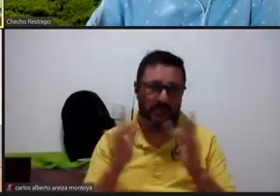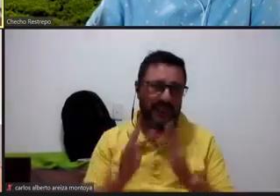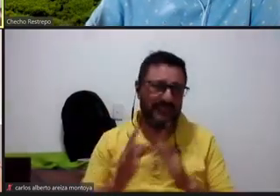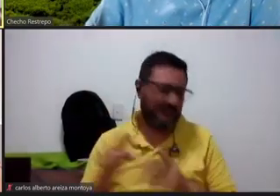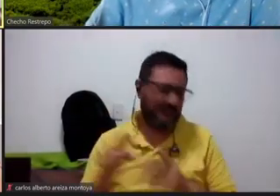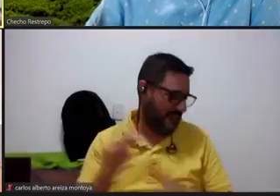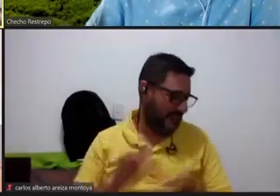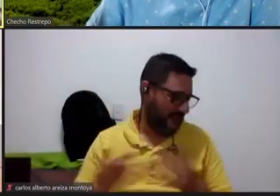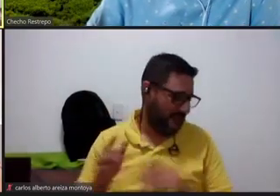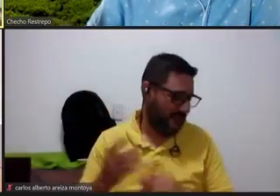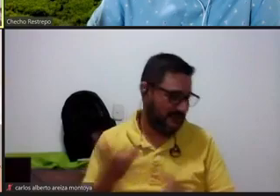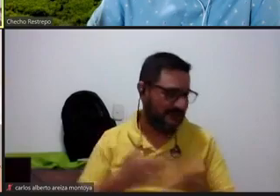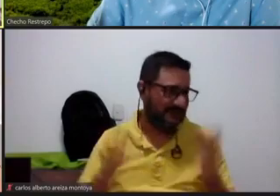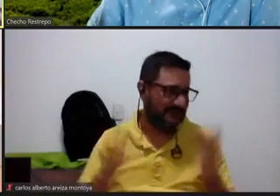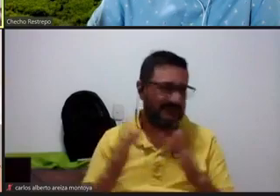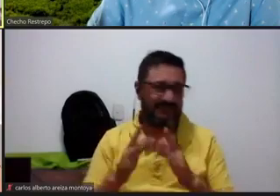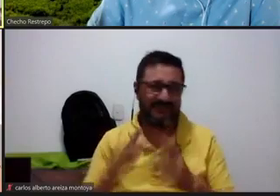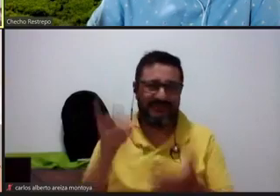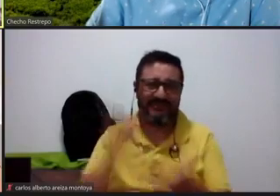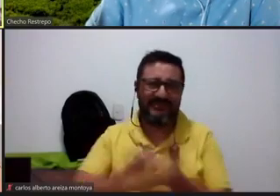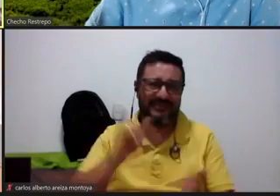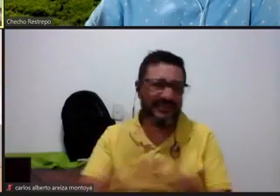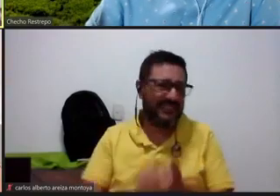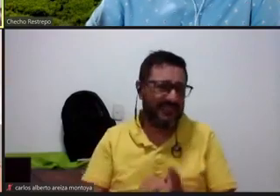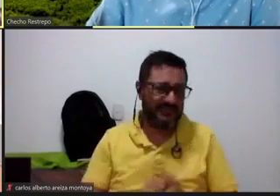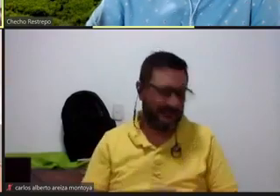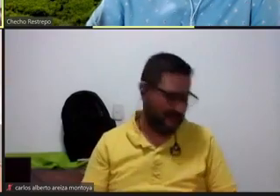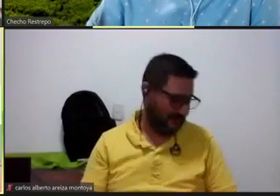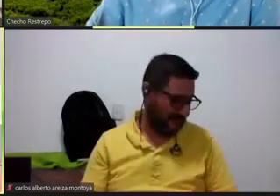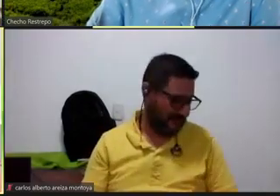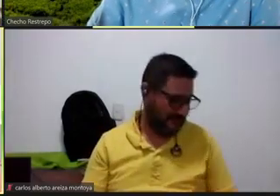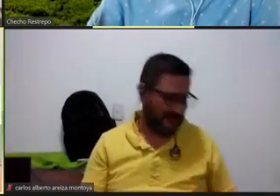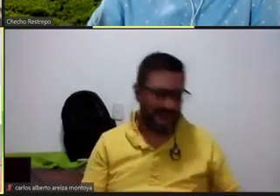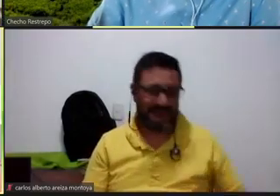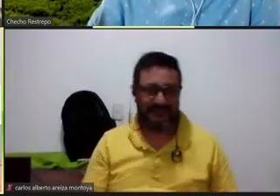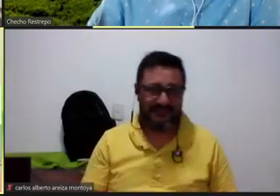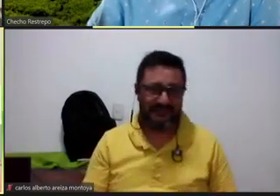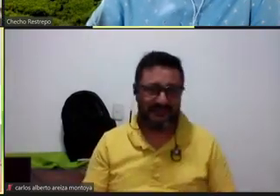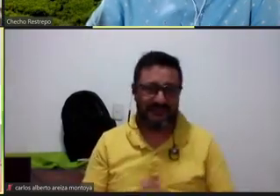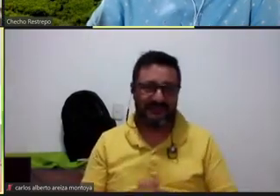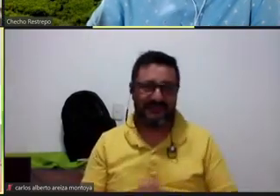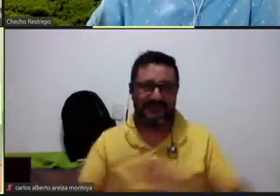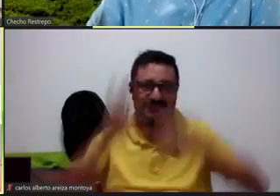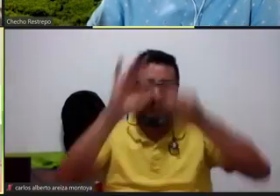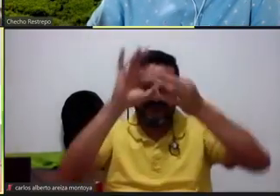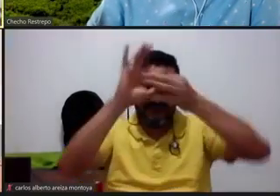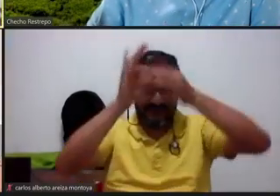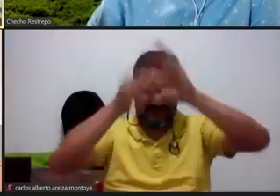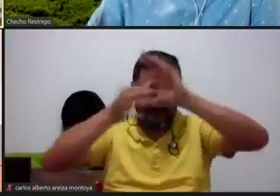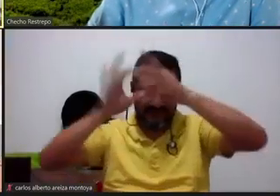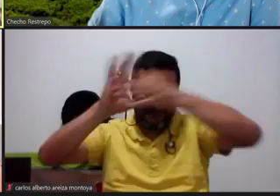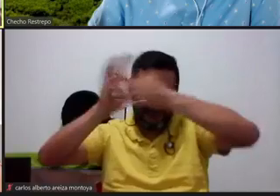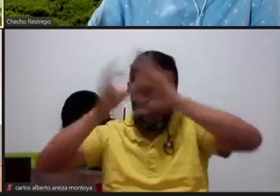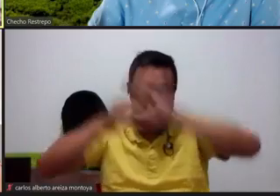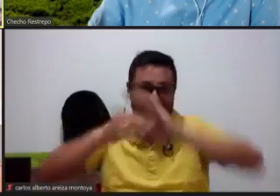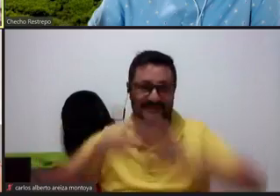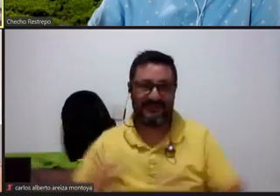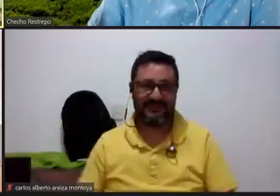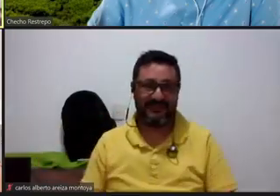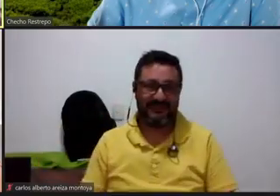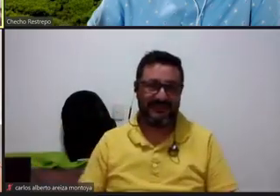es invaluable, pues. O sea, yo digo que es algo muy bonito. Caro También tiene. te tatuaste los aros olímpicos. Sí, yo Ve, me me los. los tatué en